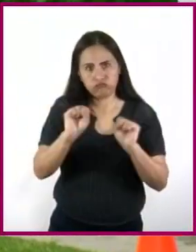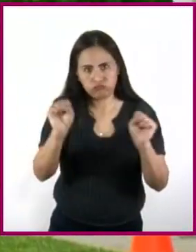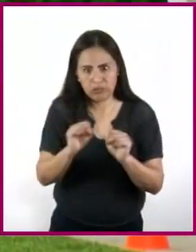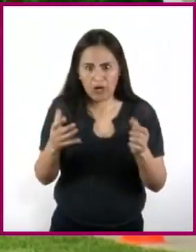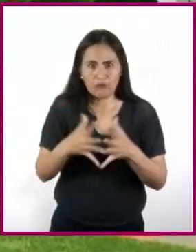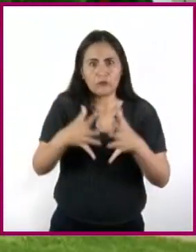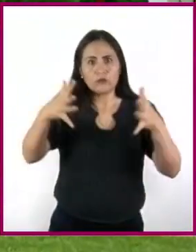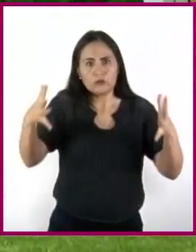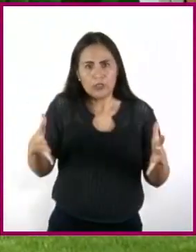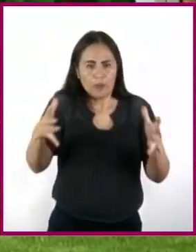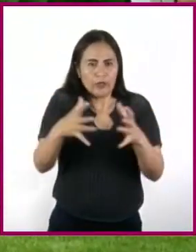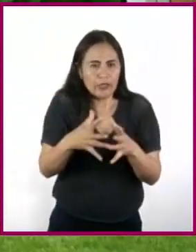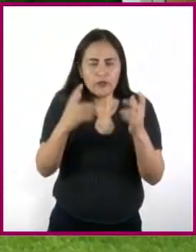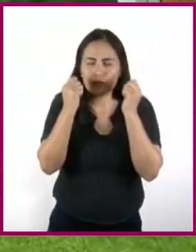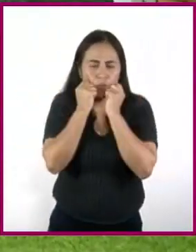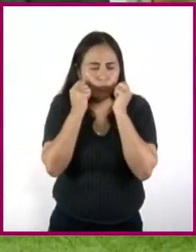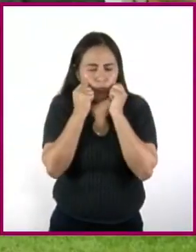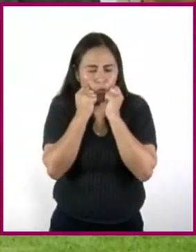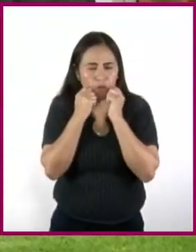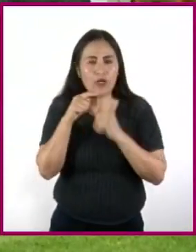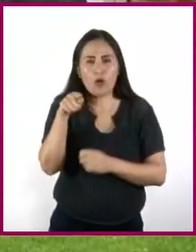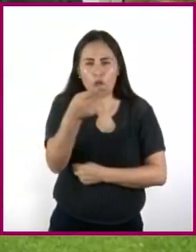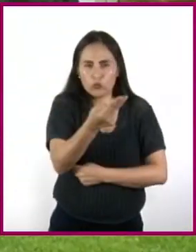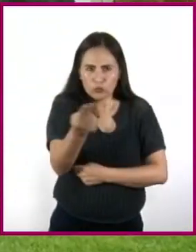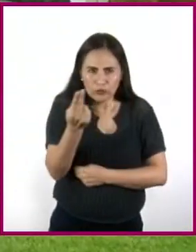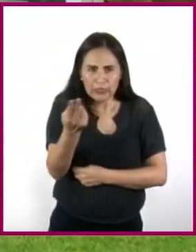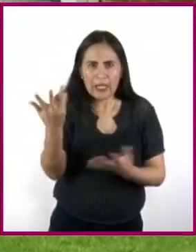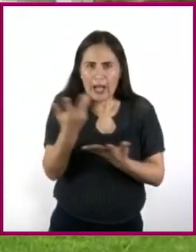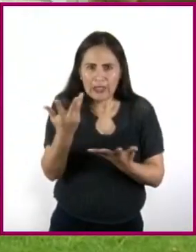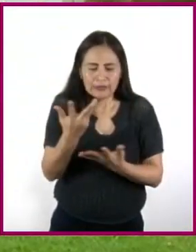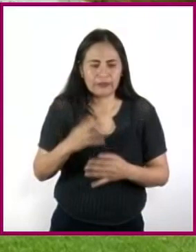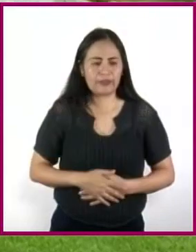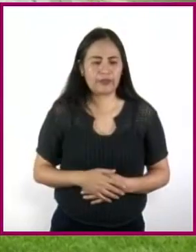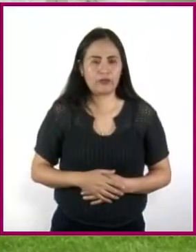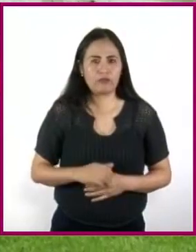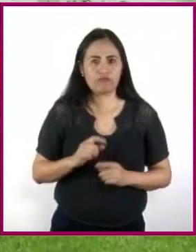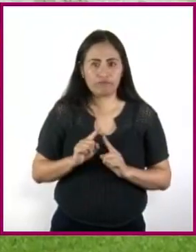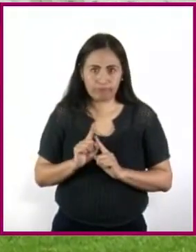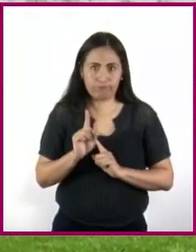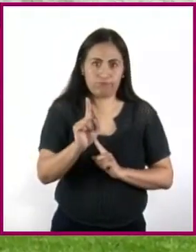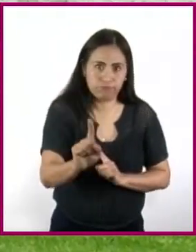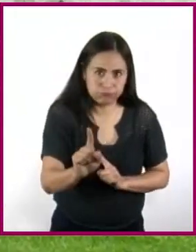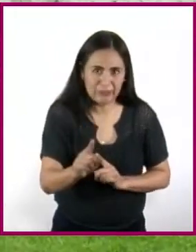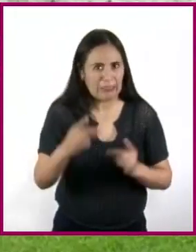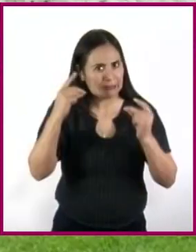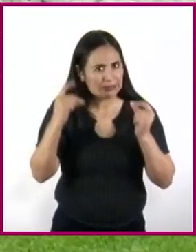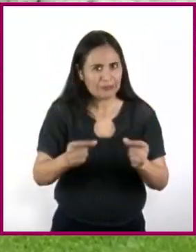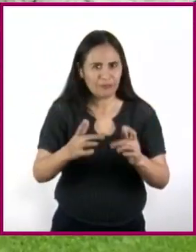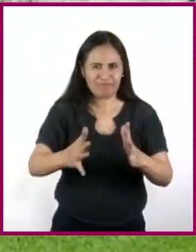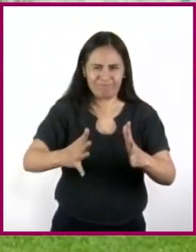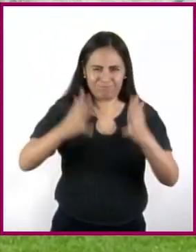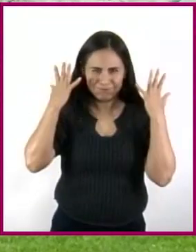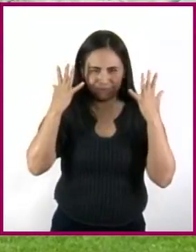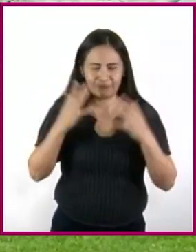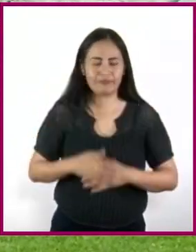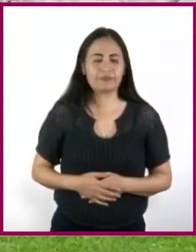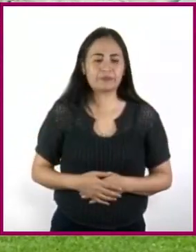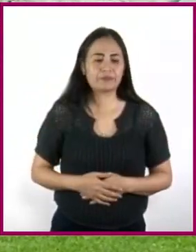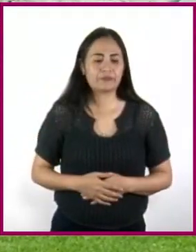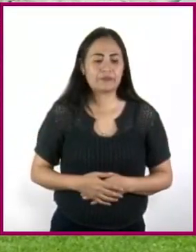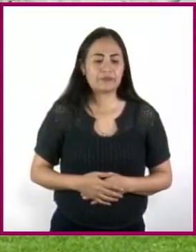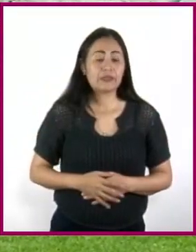final lo importante es tratar de hacer el principio básico, que es adelantarse y ser explosivos. Si no cuentas con